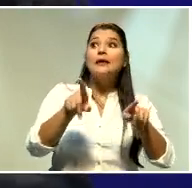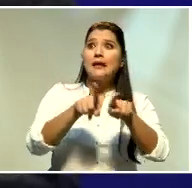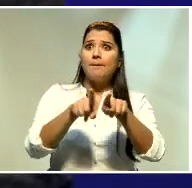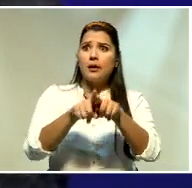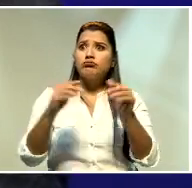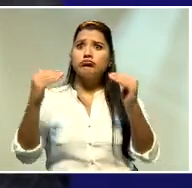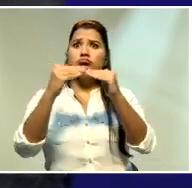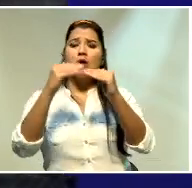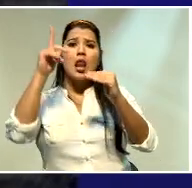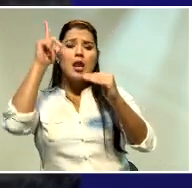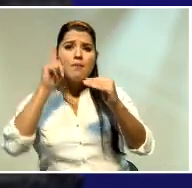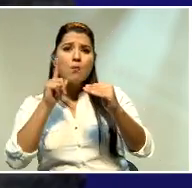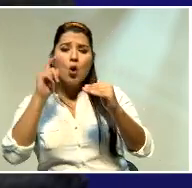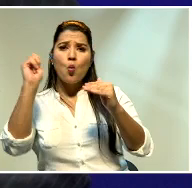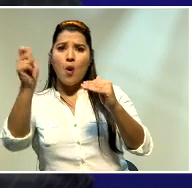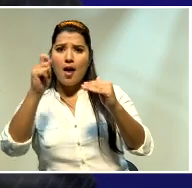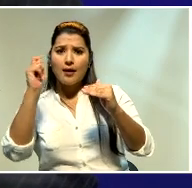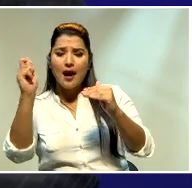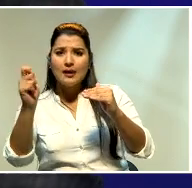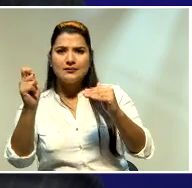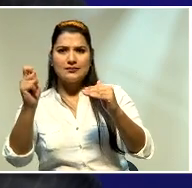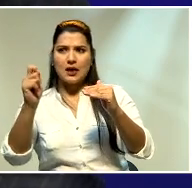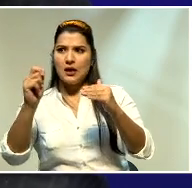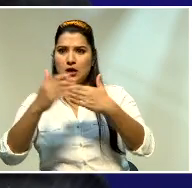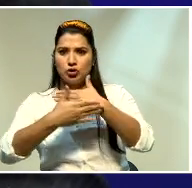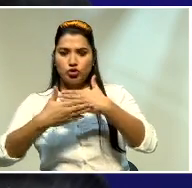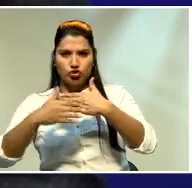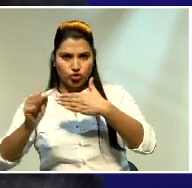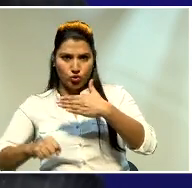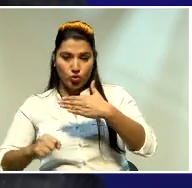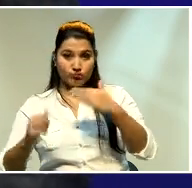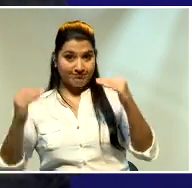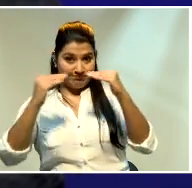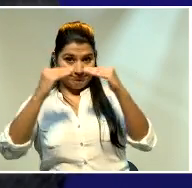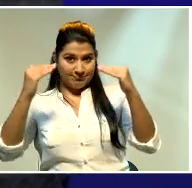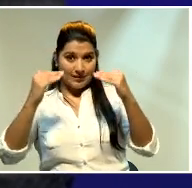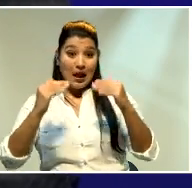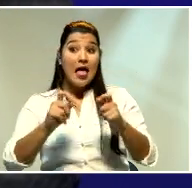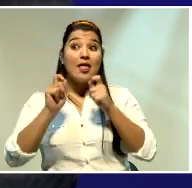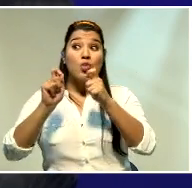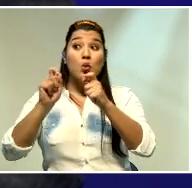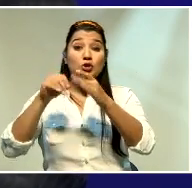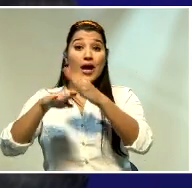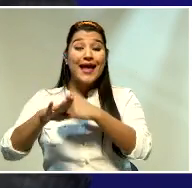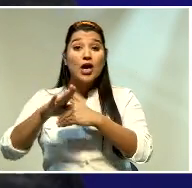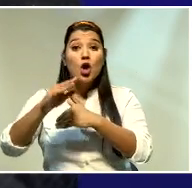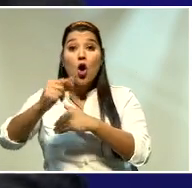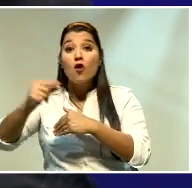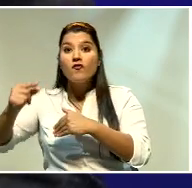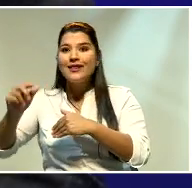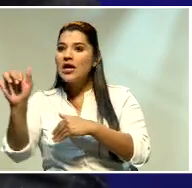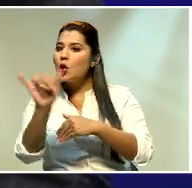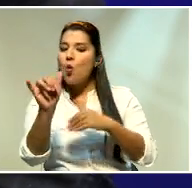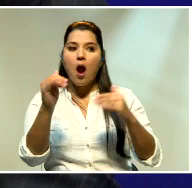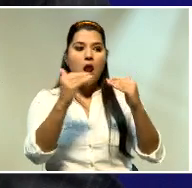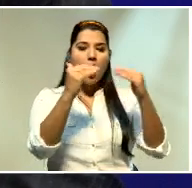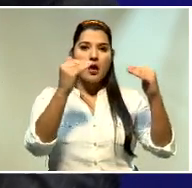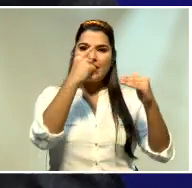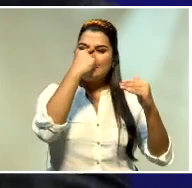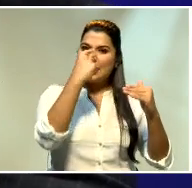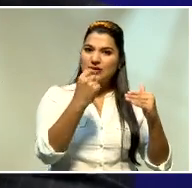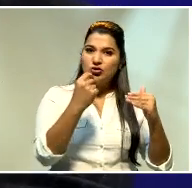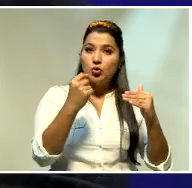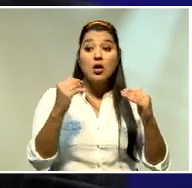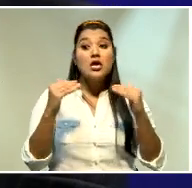norte y la zona sur. Menos desigual. Que la educación allá en Golfito tenga la misma calidad que en Escazú y allá